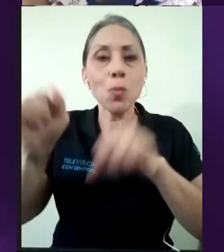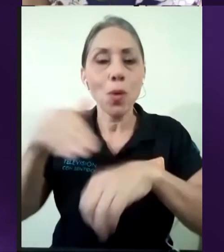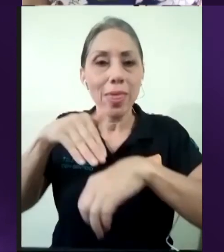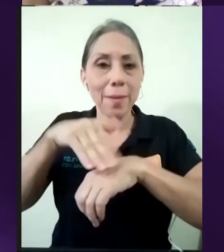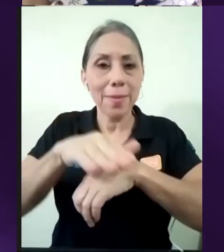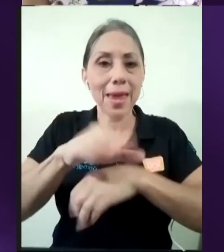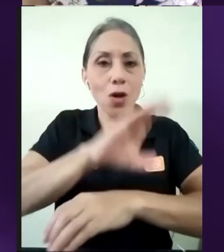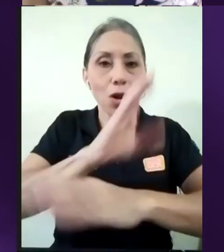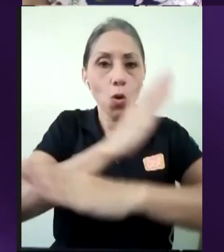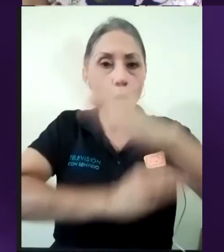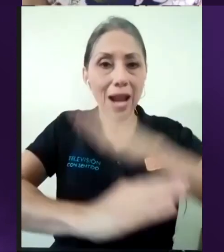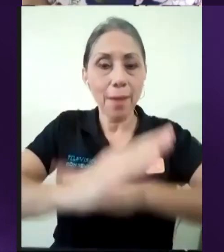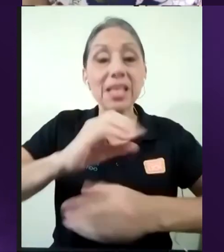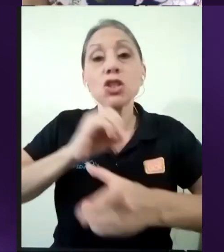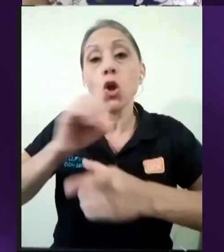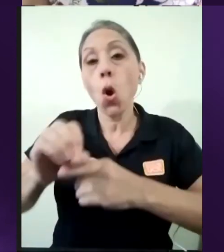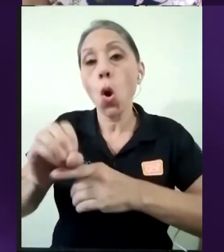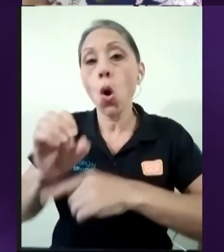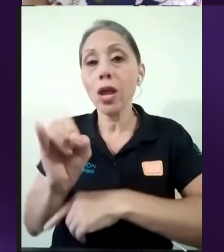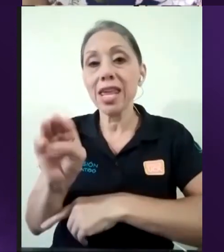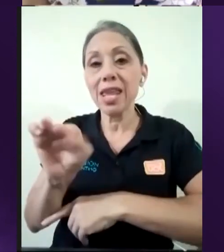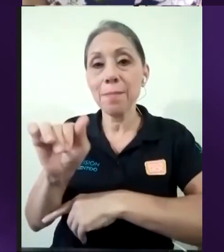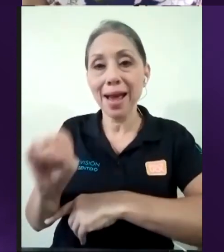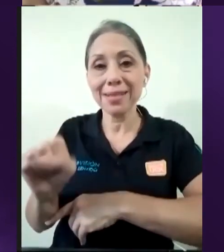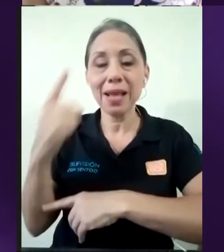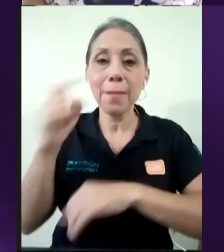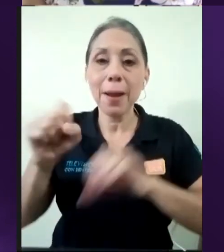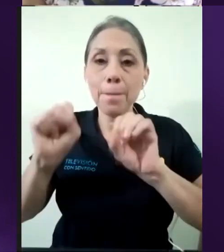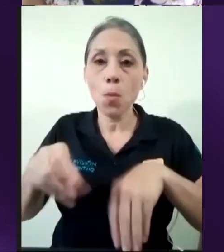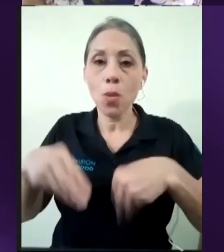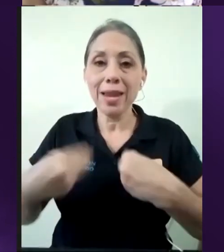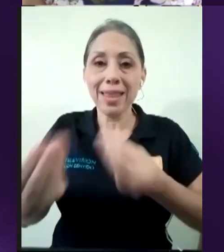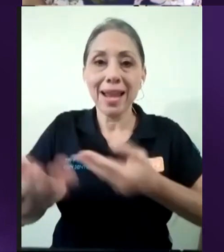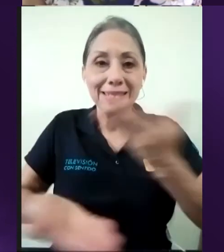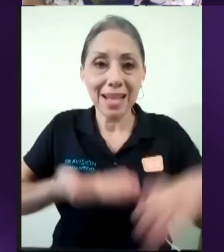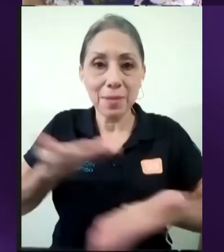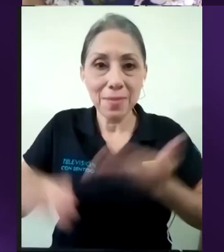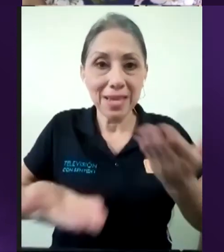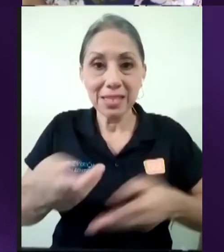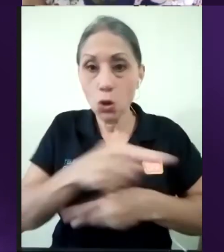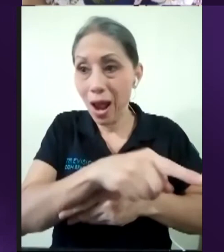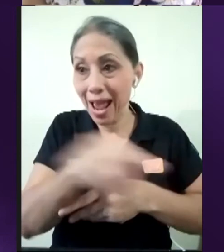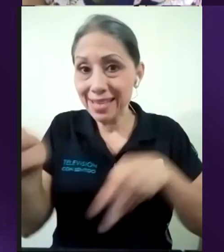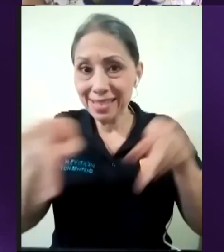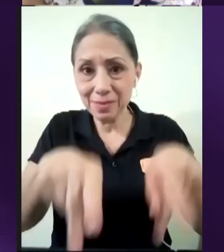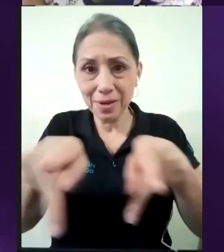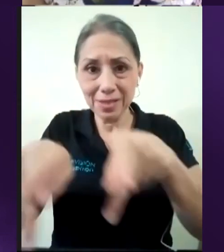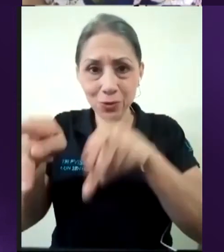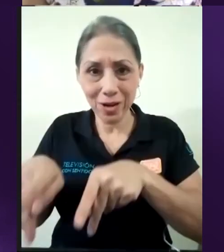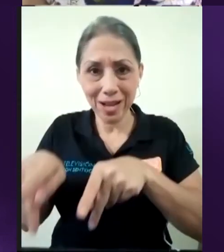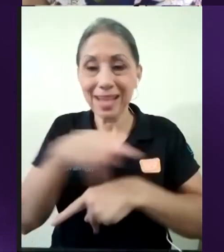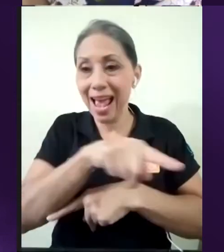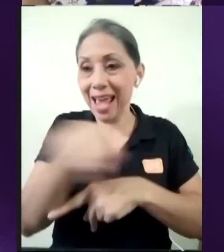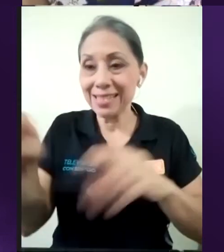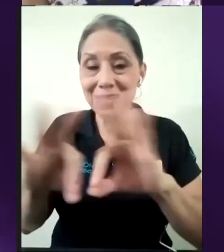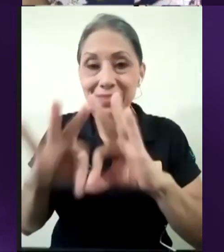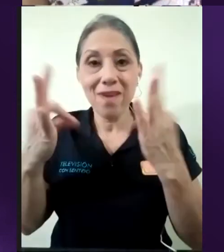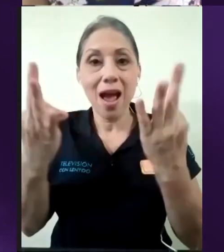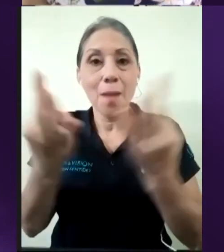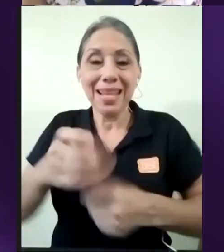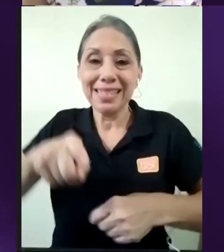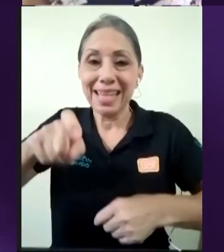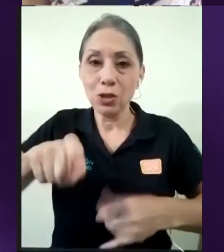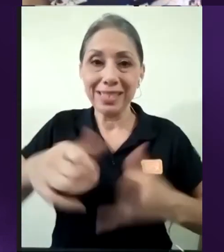un servicio a aquellas poblaciones o a aquellas personas y familias que realmente lo necesitan en este